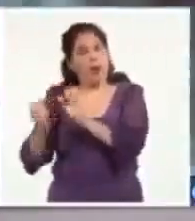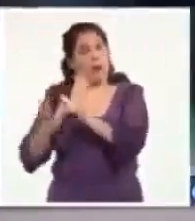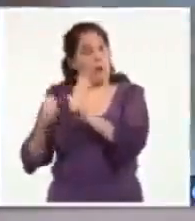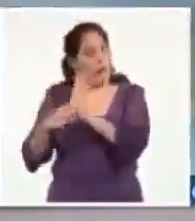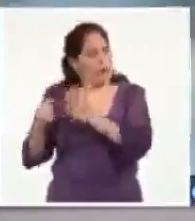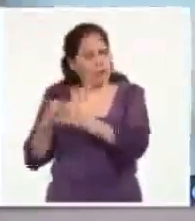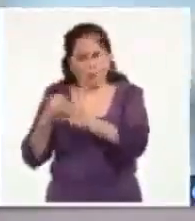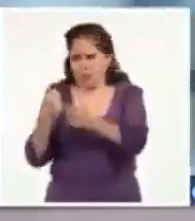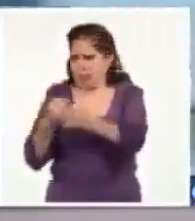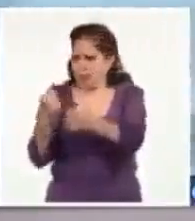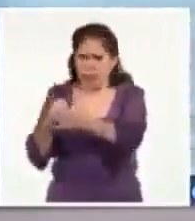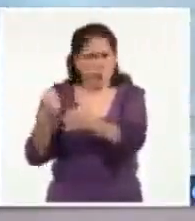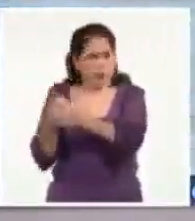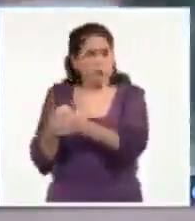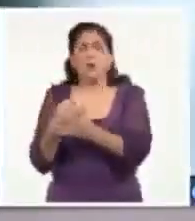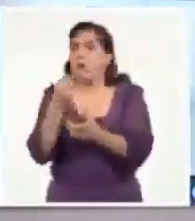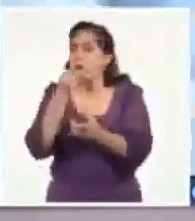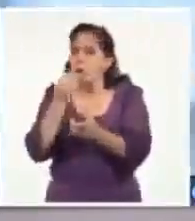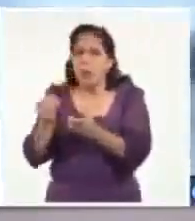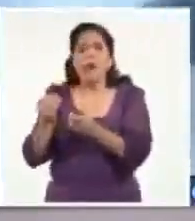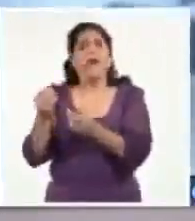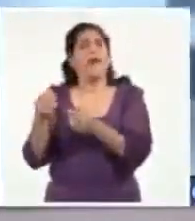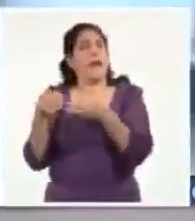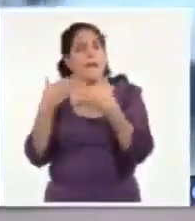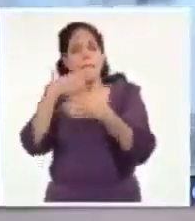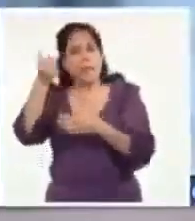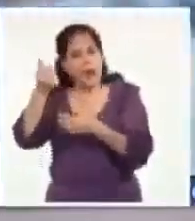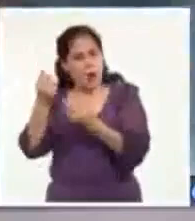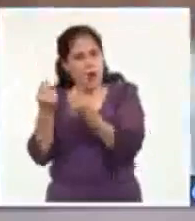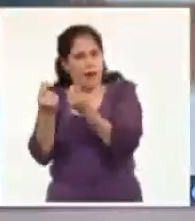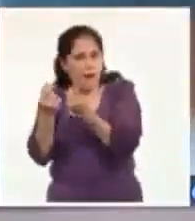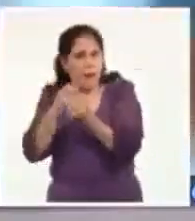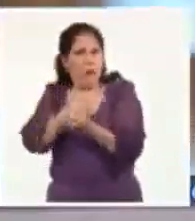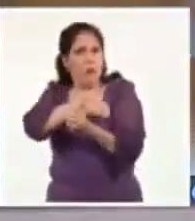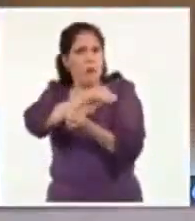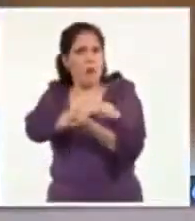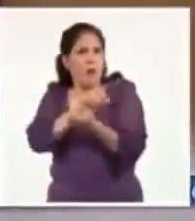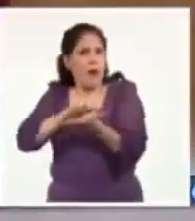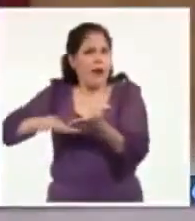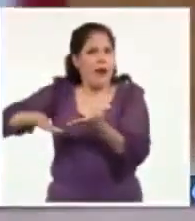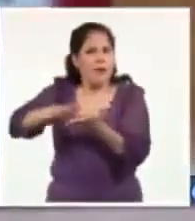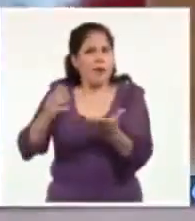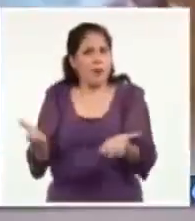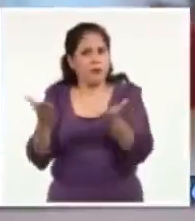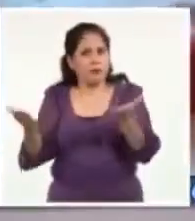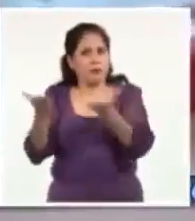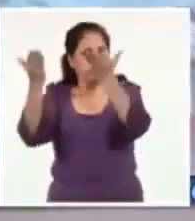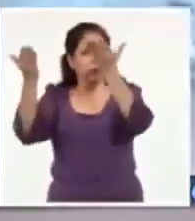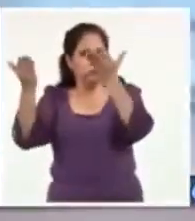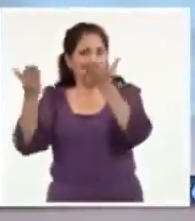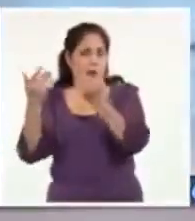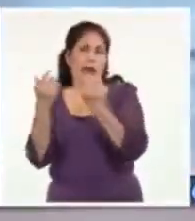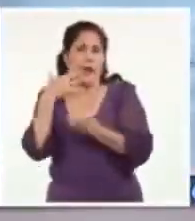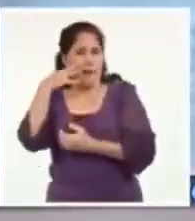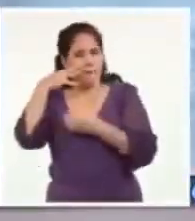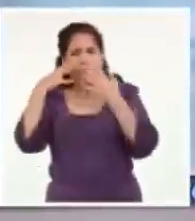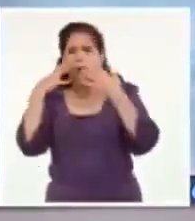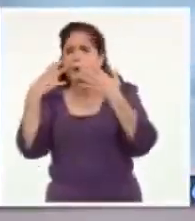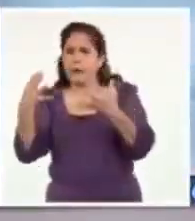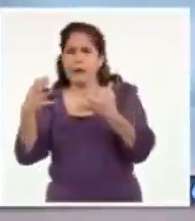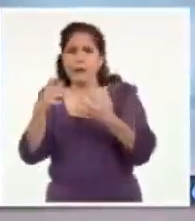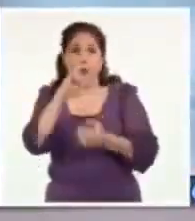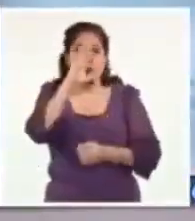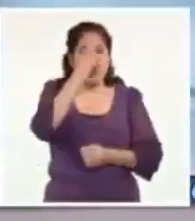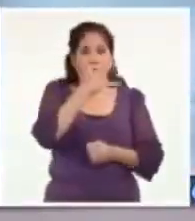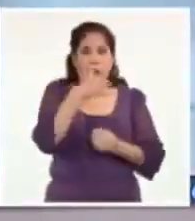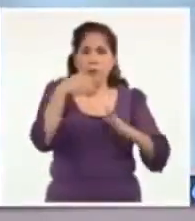que el empuje económico no tiene que estar divorciado de un mejor reparto social de bienes sacar a este hombre de Gran popularidad de la presidencia